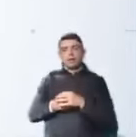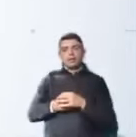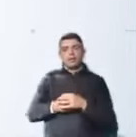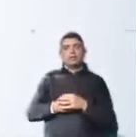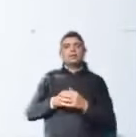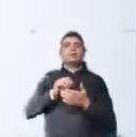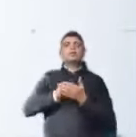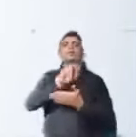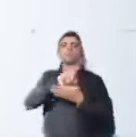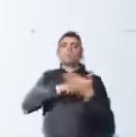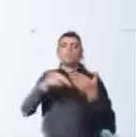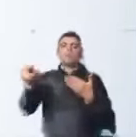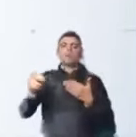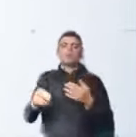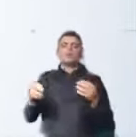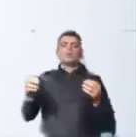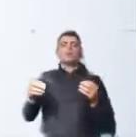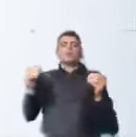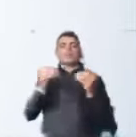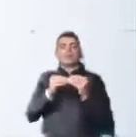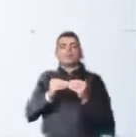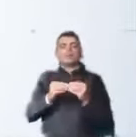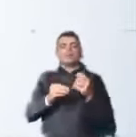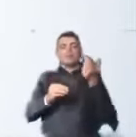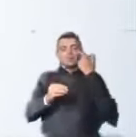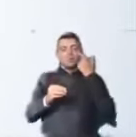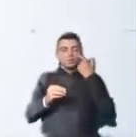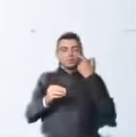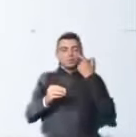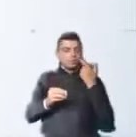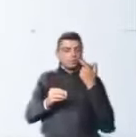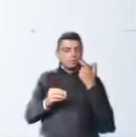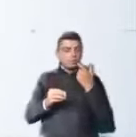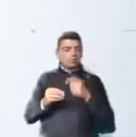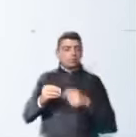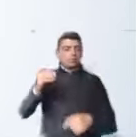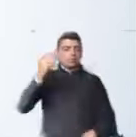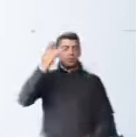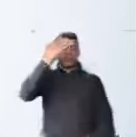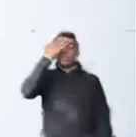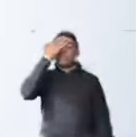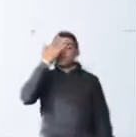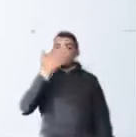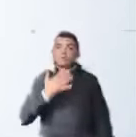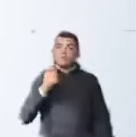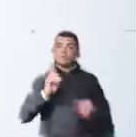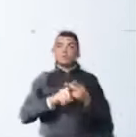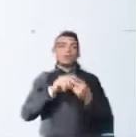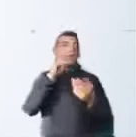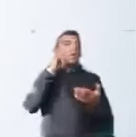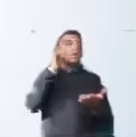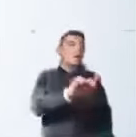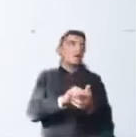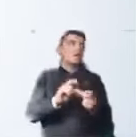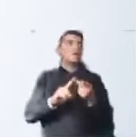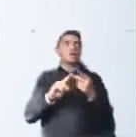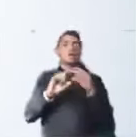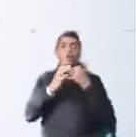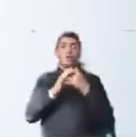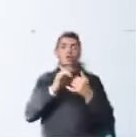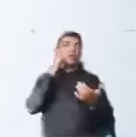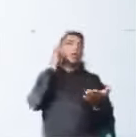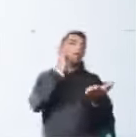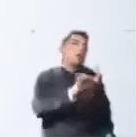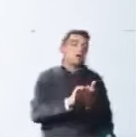Está prohibido creerle al Facebook, está prohibido creerle al WhatsApp, está prohibido que le creamos al Instagram. Hay